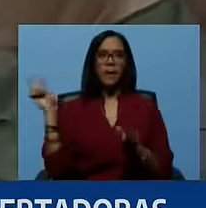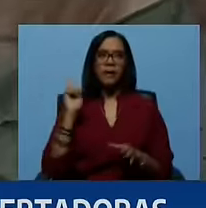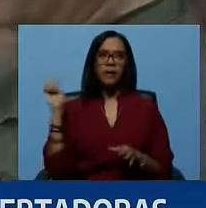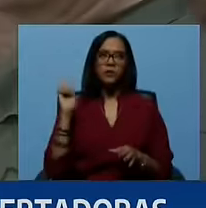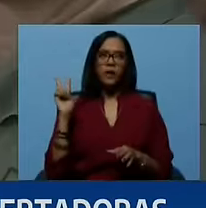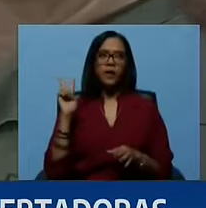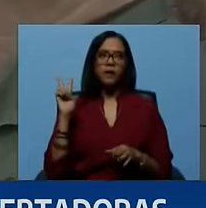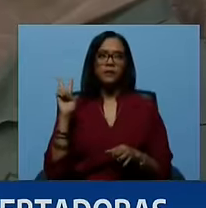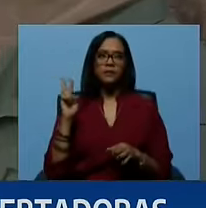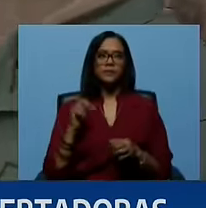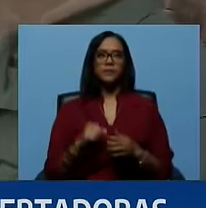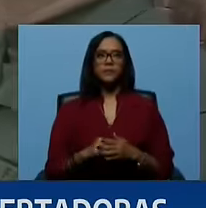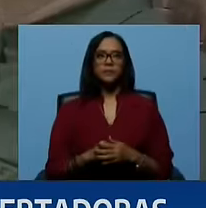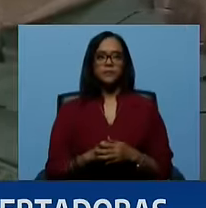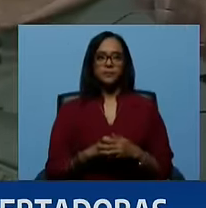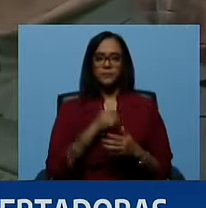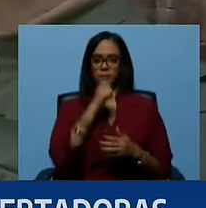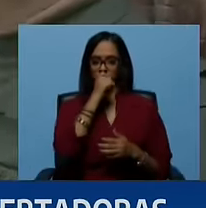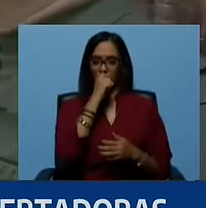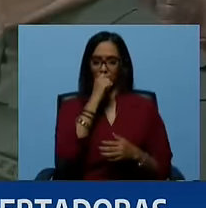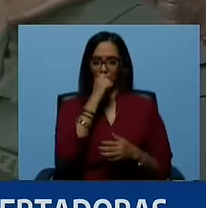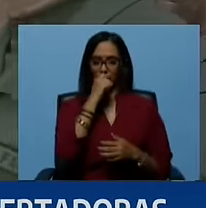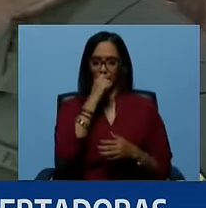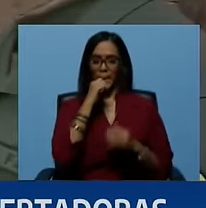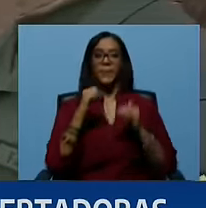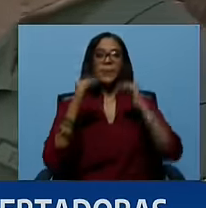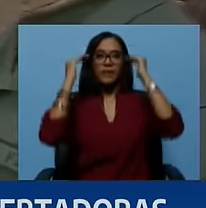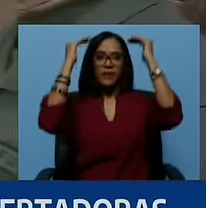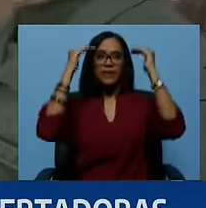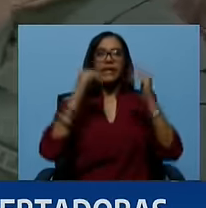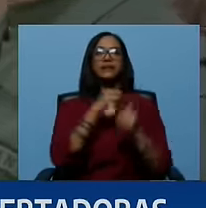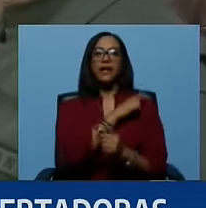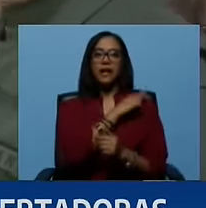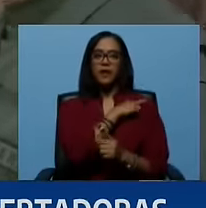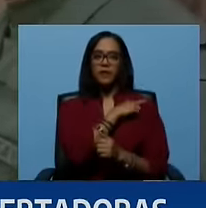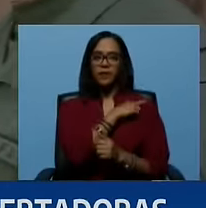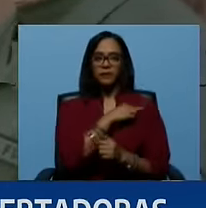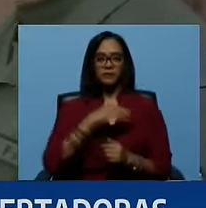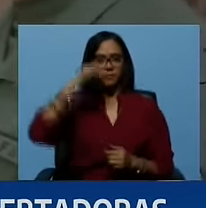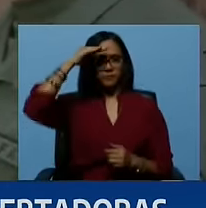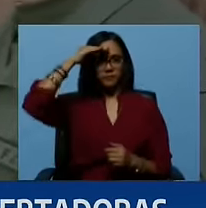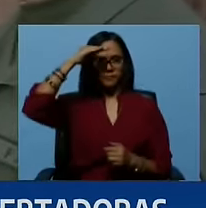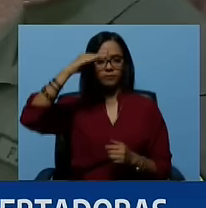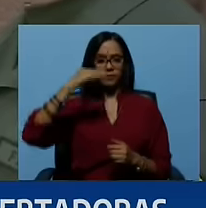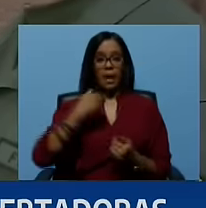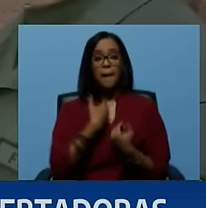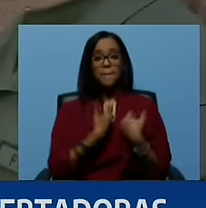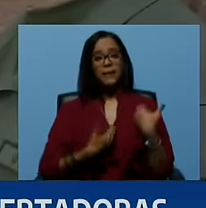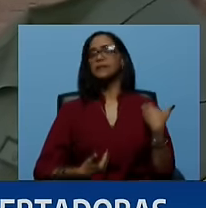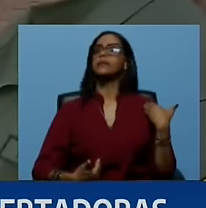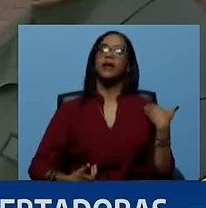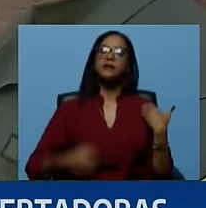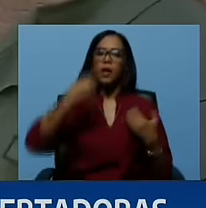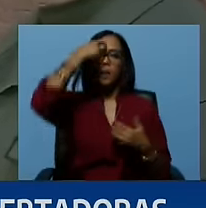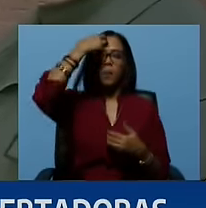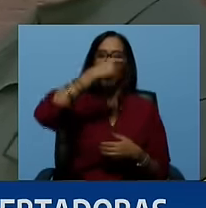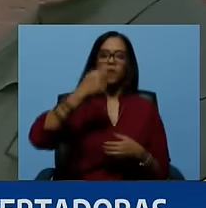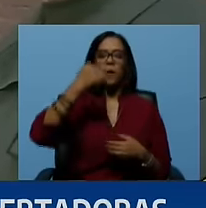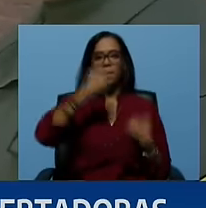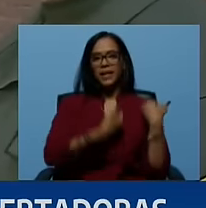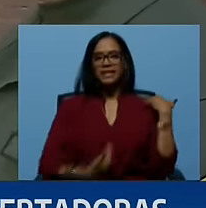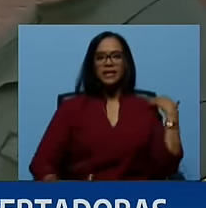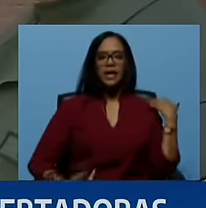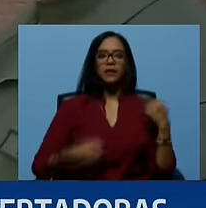de Venezuela comandante en jefe de la Fuerza Armada nacional bolivariana presidente pueblo presidente obrero